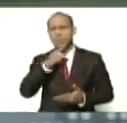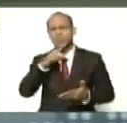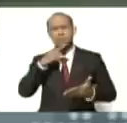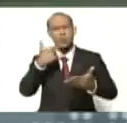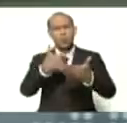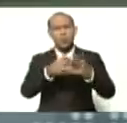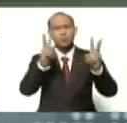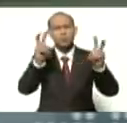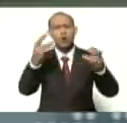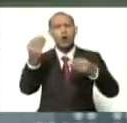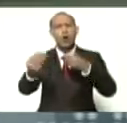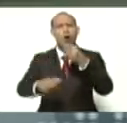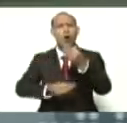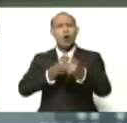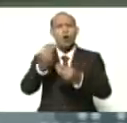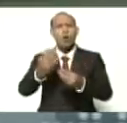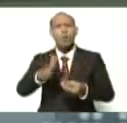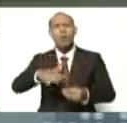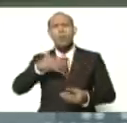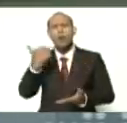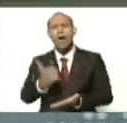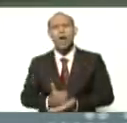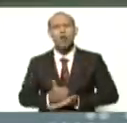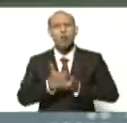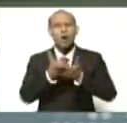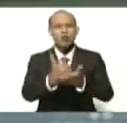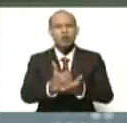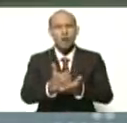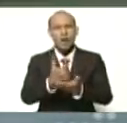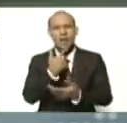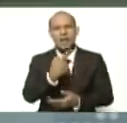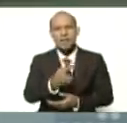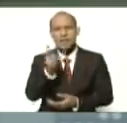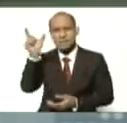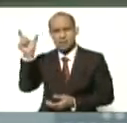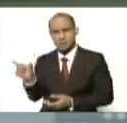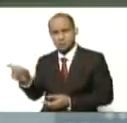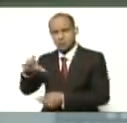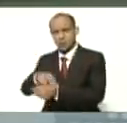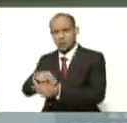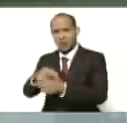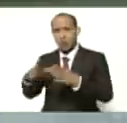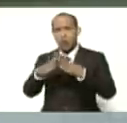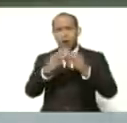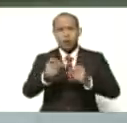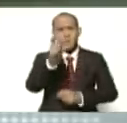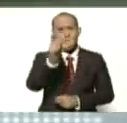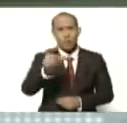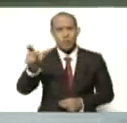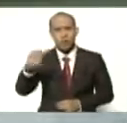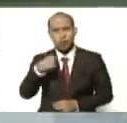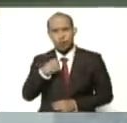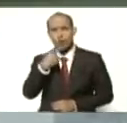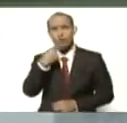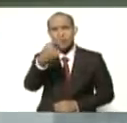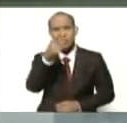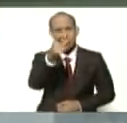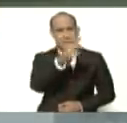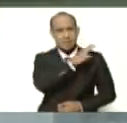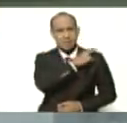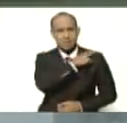cómo te puedo ayudar le dice él a todo el mundo yo te digo a ti director del hospital clínico